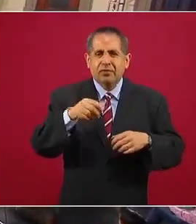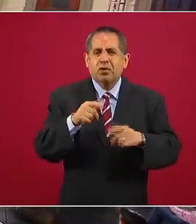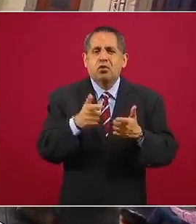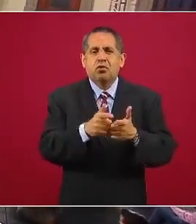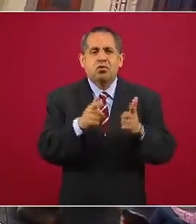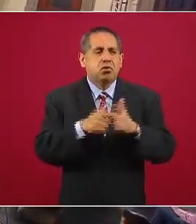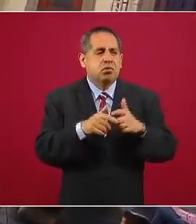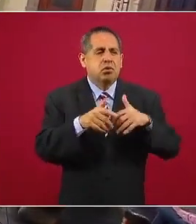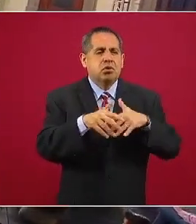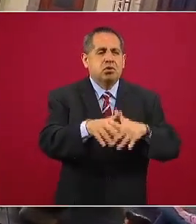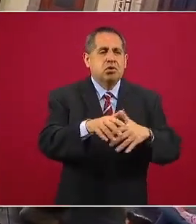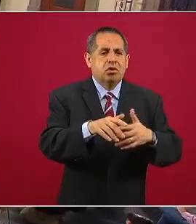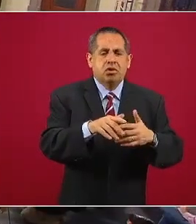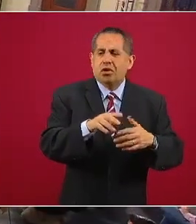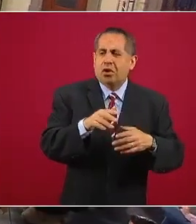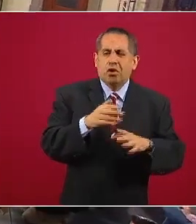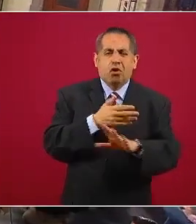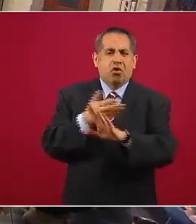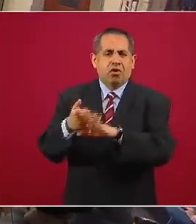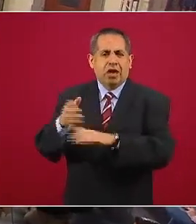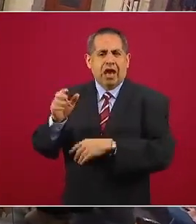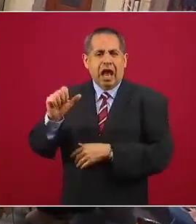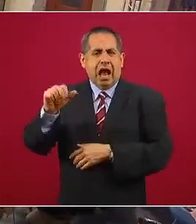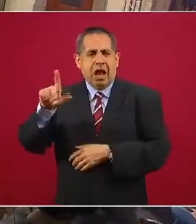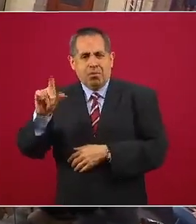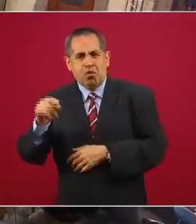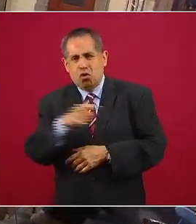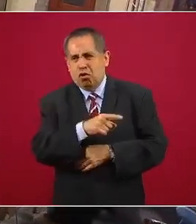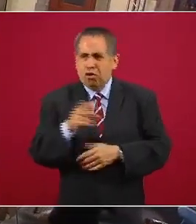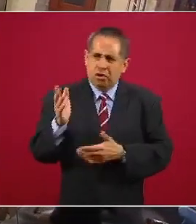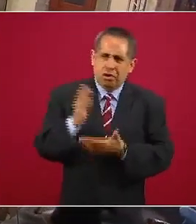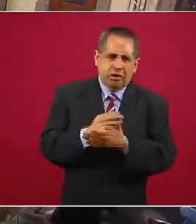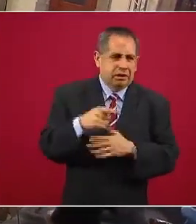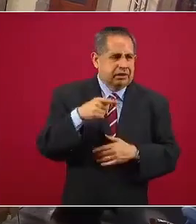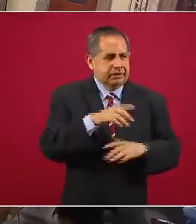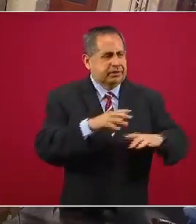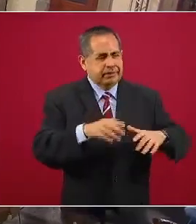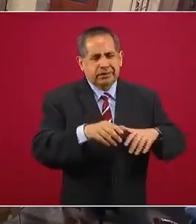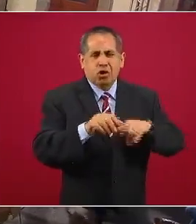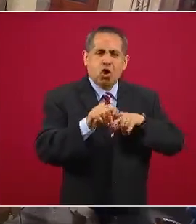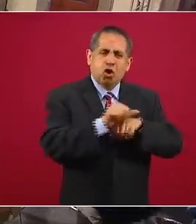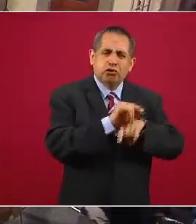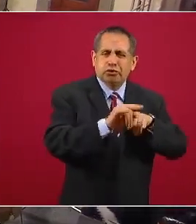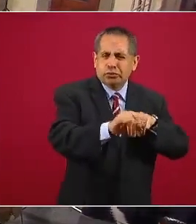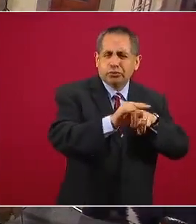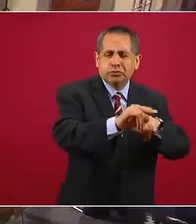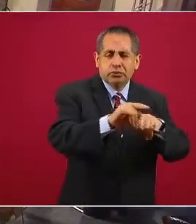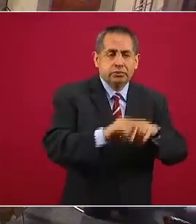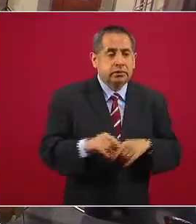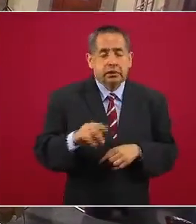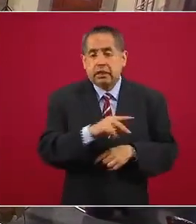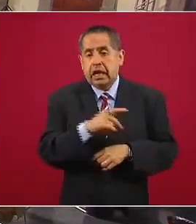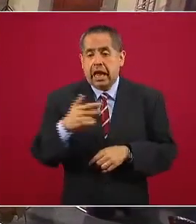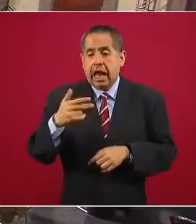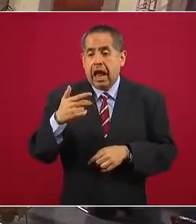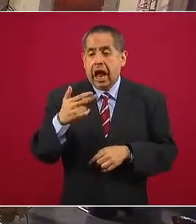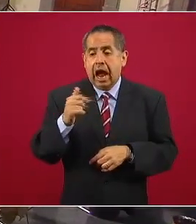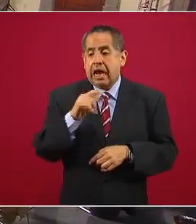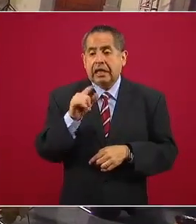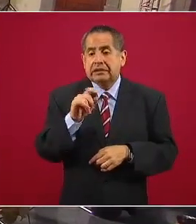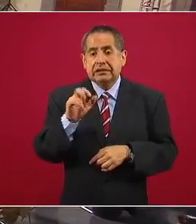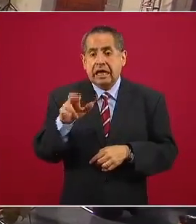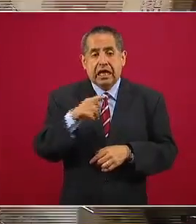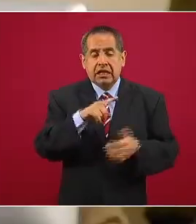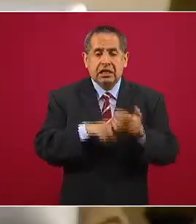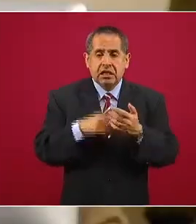grupo Anti-AMLO Frena, la pregunta del comunicador Hans Salazar versó sobre imágenes y mensajes